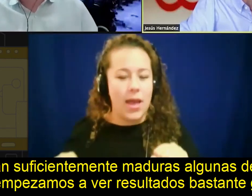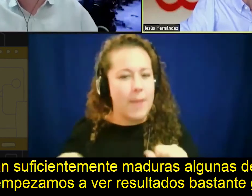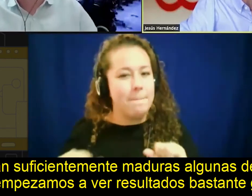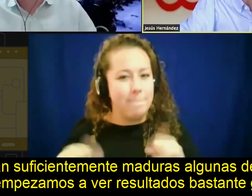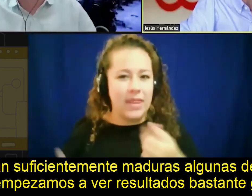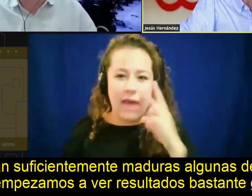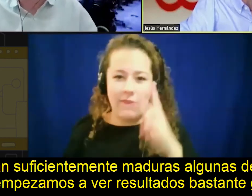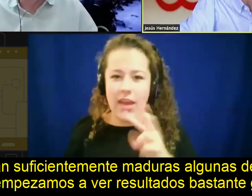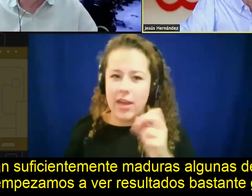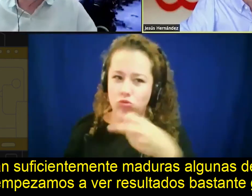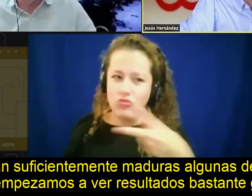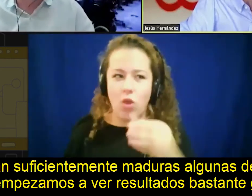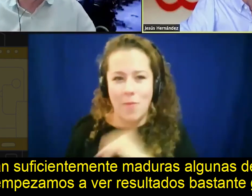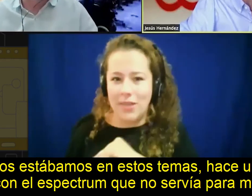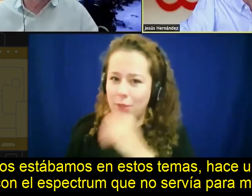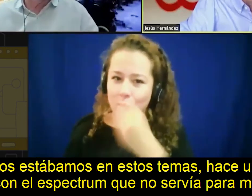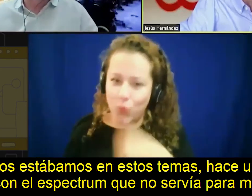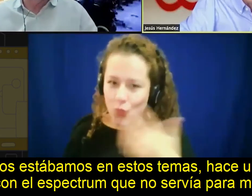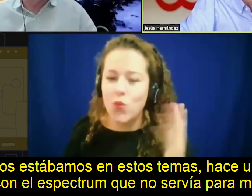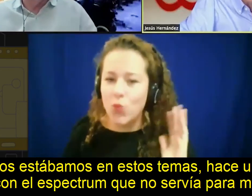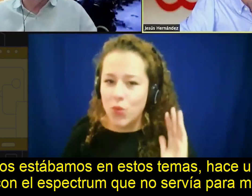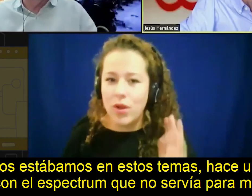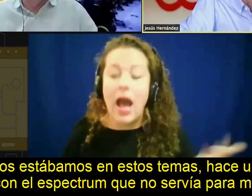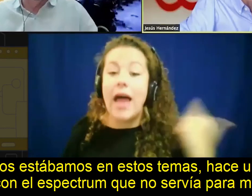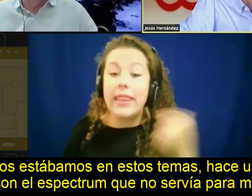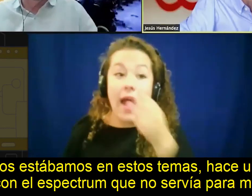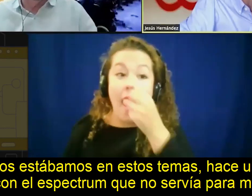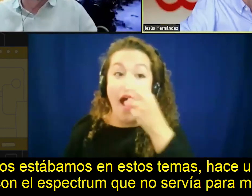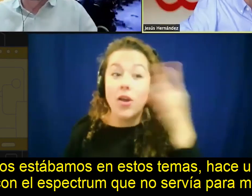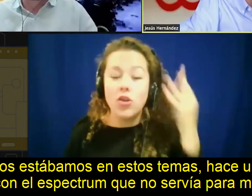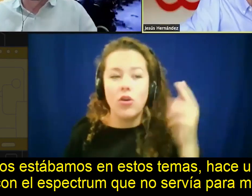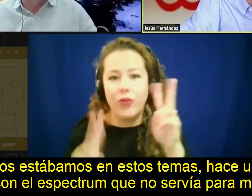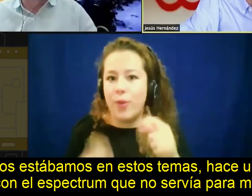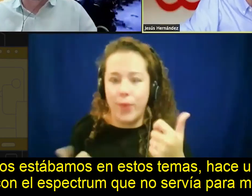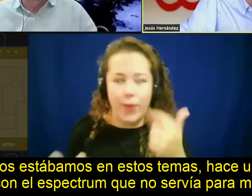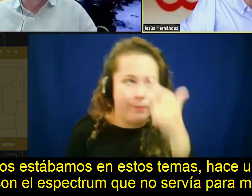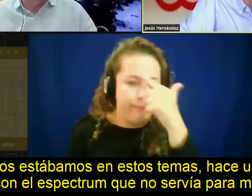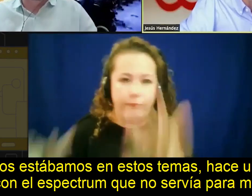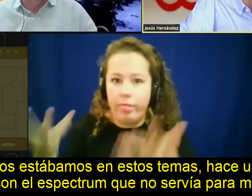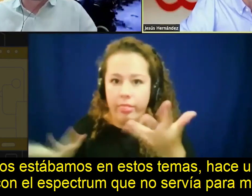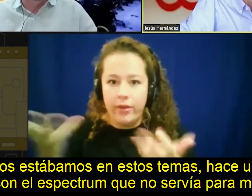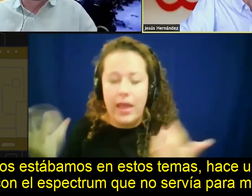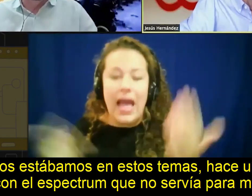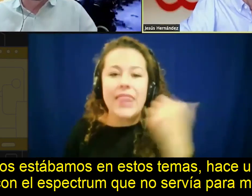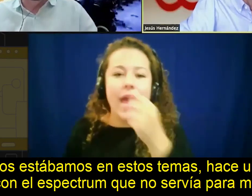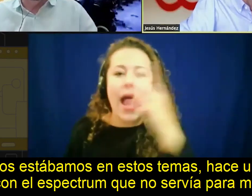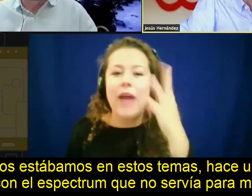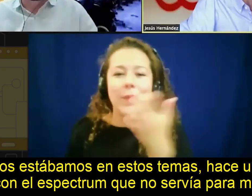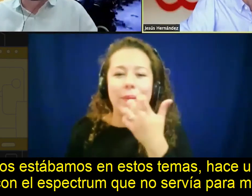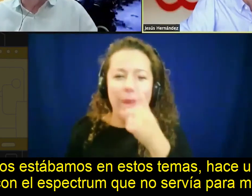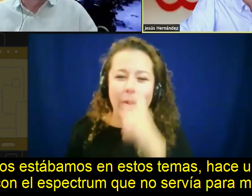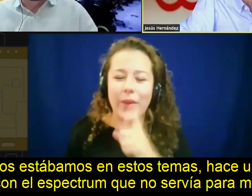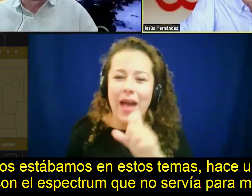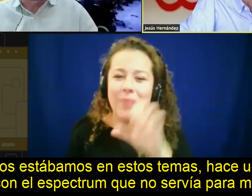bastante Sí. grandes, ¿no? O sea, hace unos años estábamos en estos temas, como os acordáis, hace un montón de años con el Spectrum, que no servía para